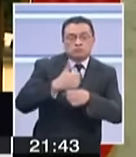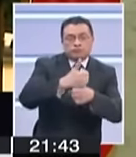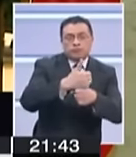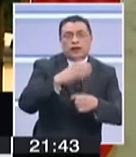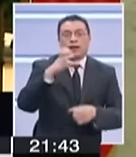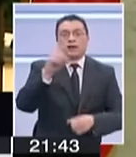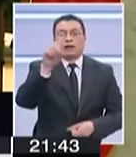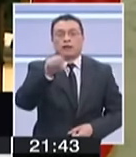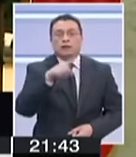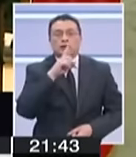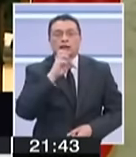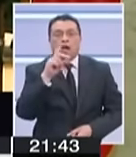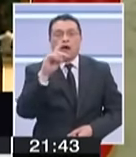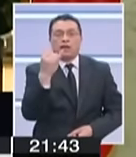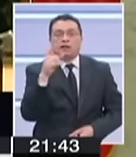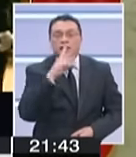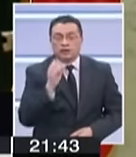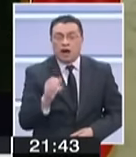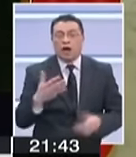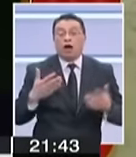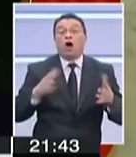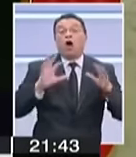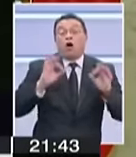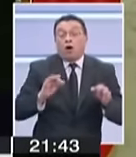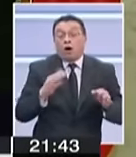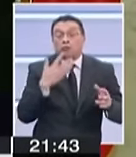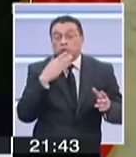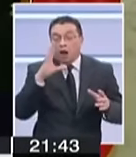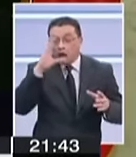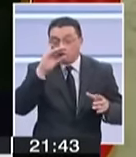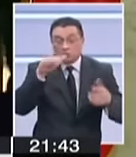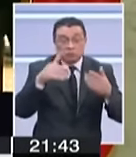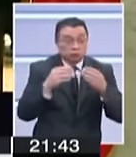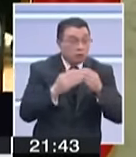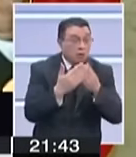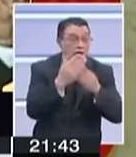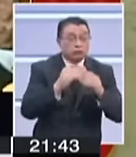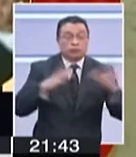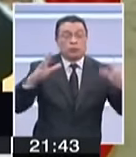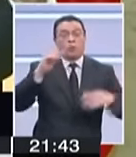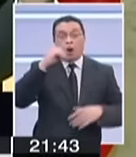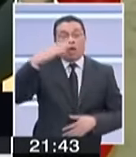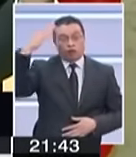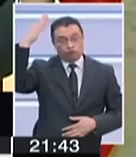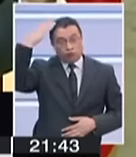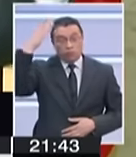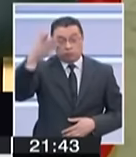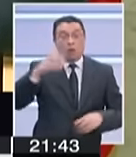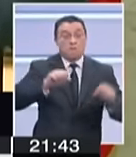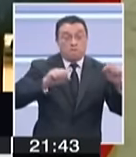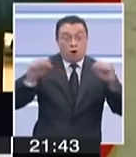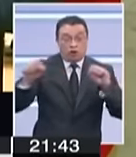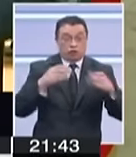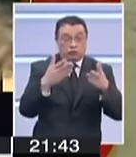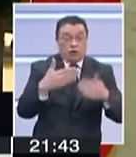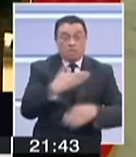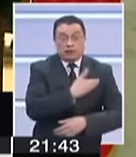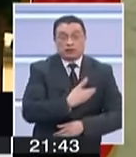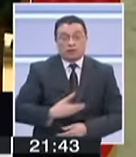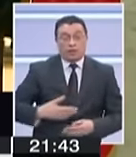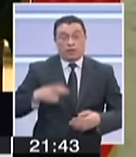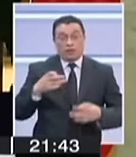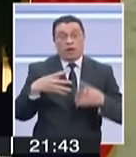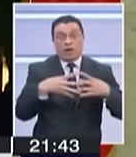palabras mayores. O sea, un estadista no se improvisa, no es de la noche a la mañana. Donald Trump también es un político, es presidente electo de Estados